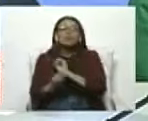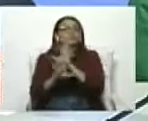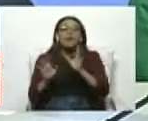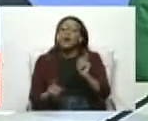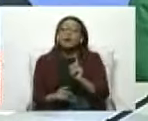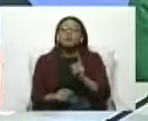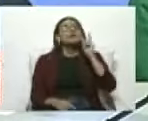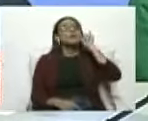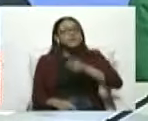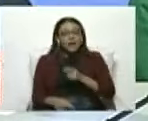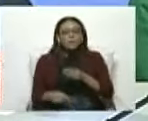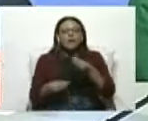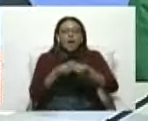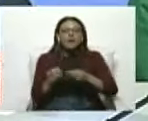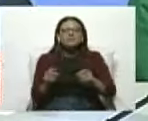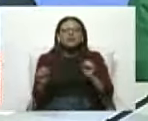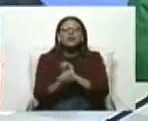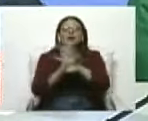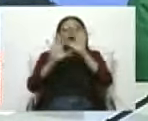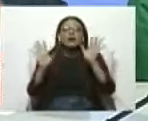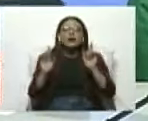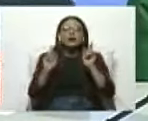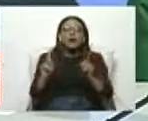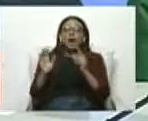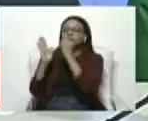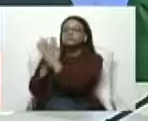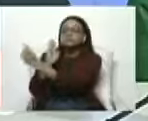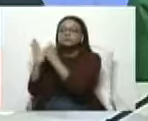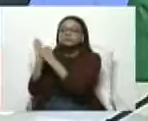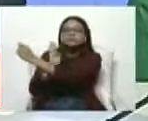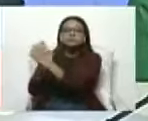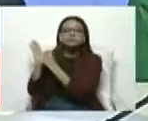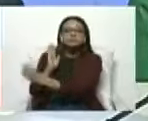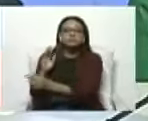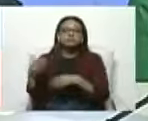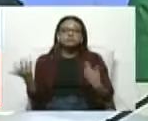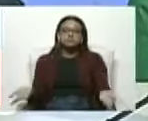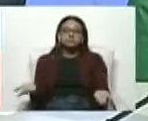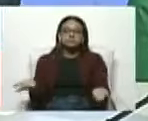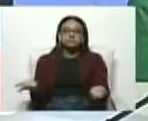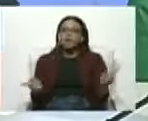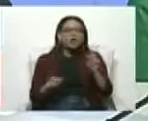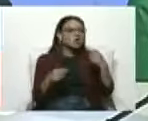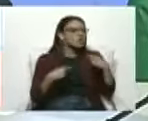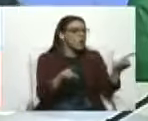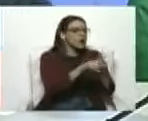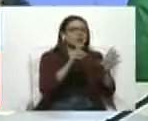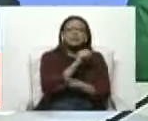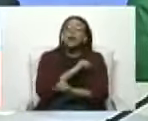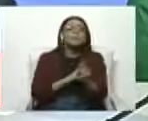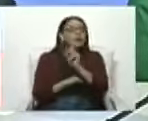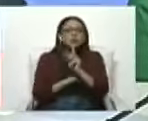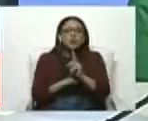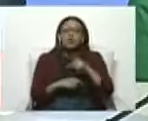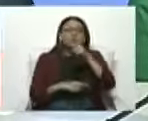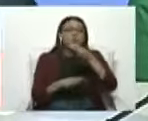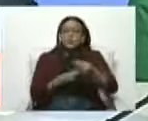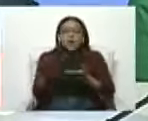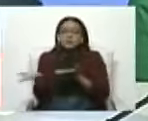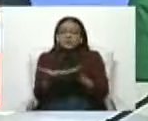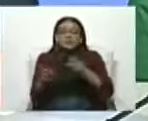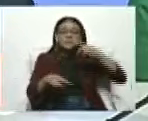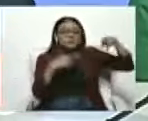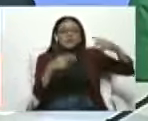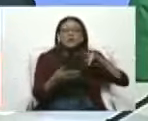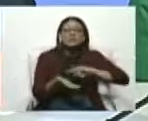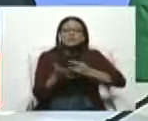Está llenando una lista para ver a quién le estará cumpliendo, no sabemos. Al partido no, a la revolución tampoco, a la patria